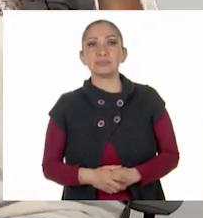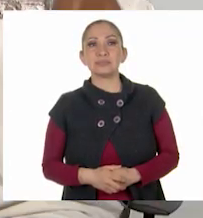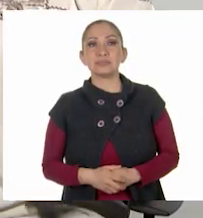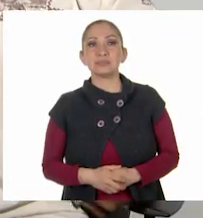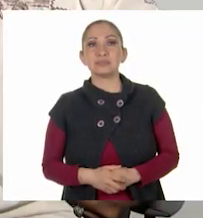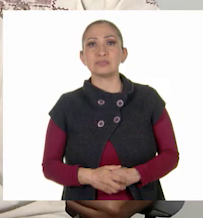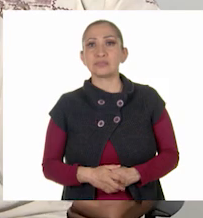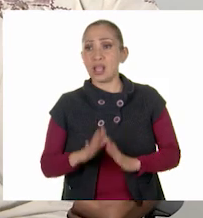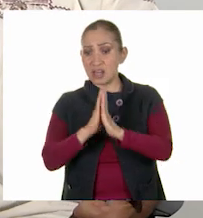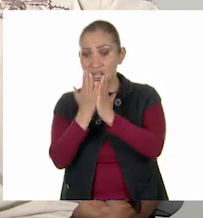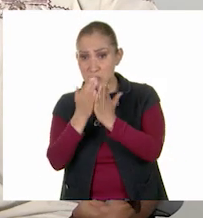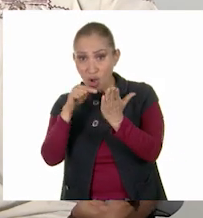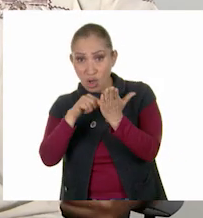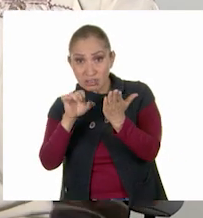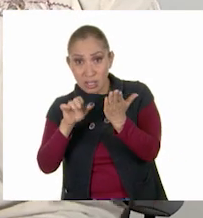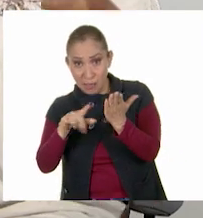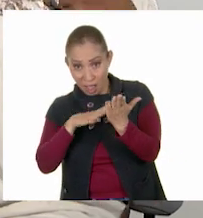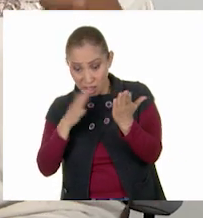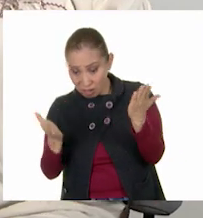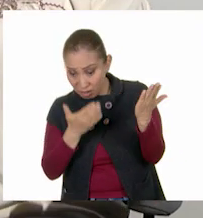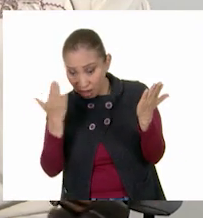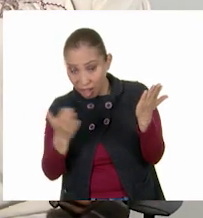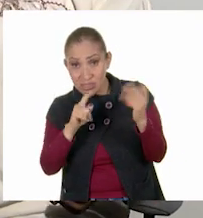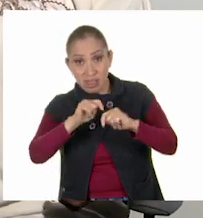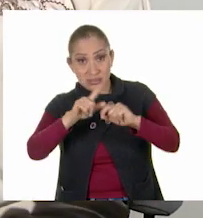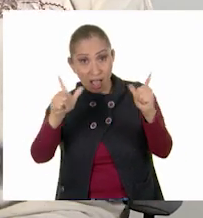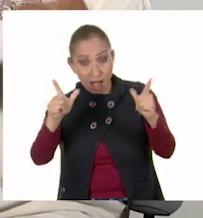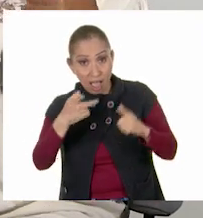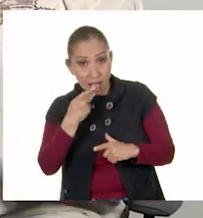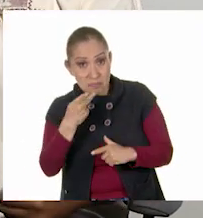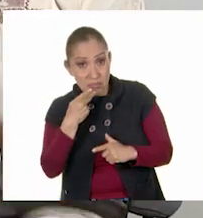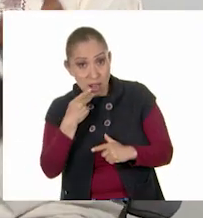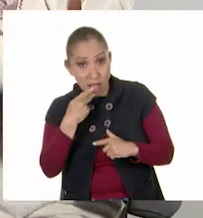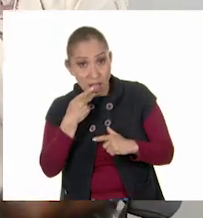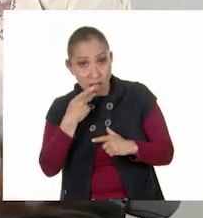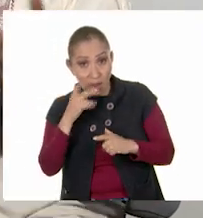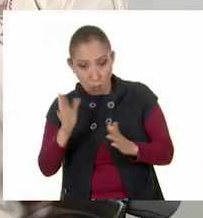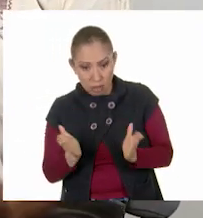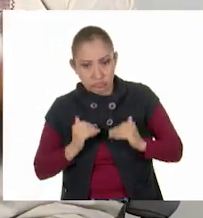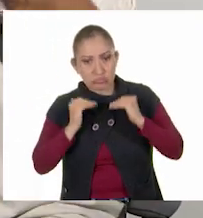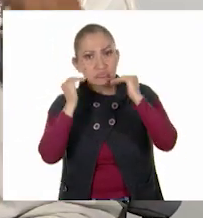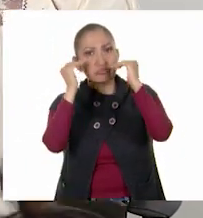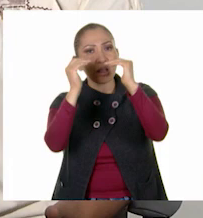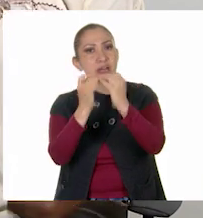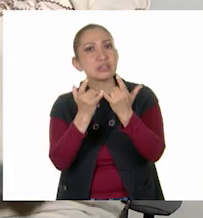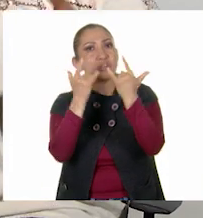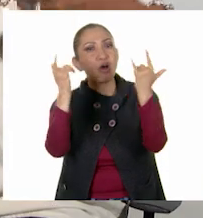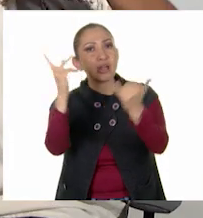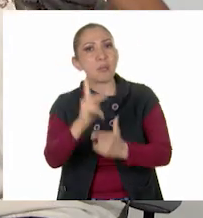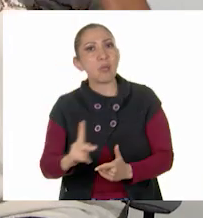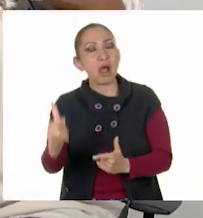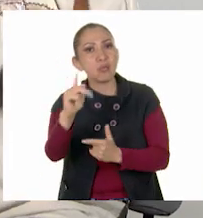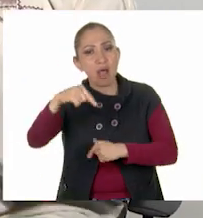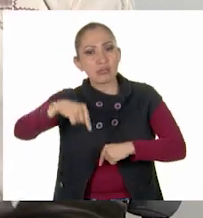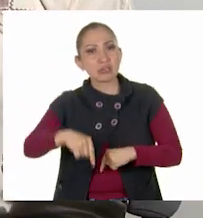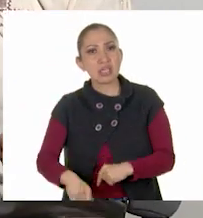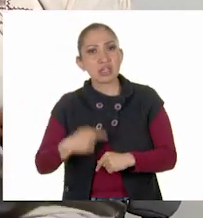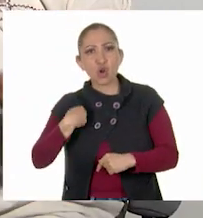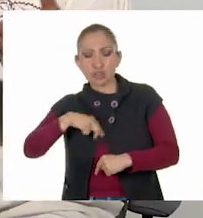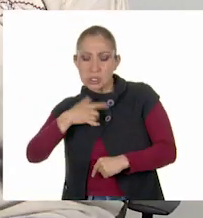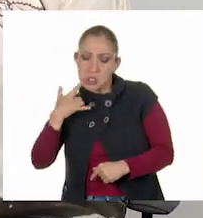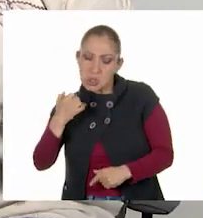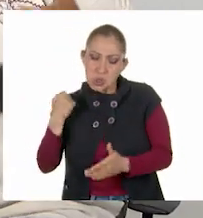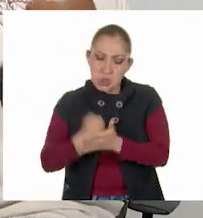Y en ningún libro de texto de Tlaxcala está la reivindicación histórica de los pueblos que